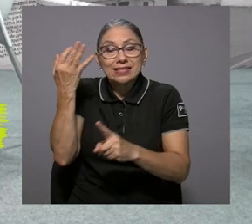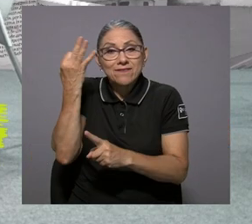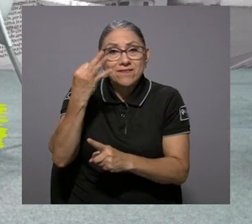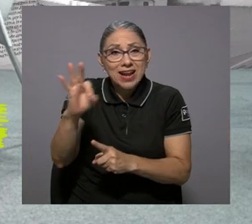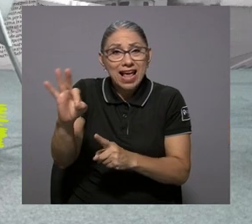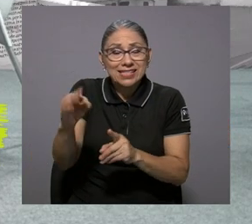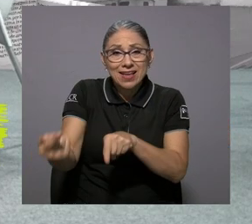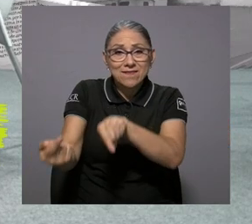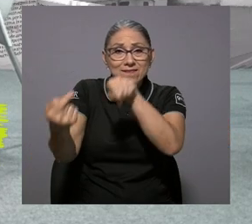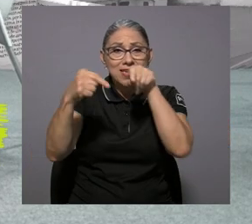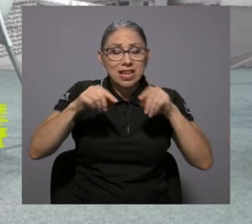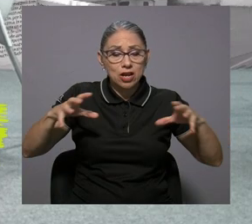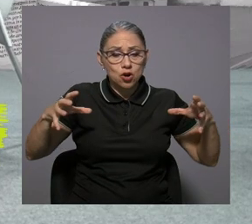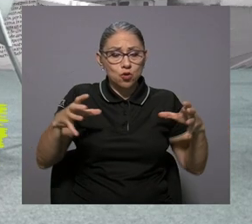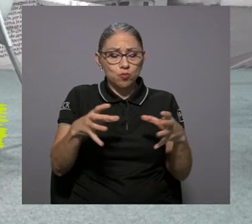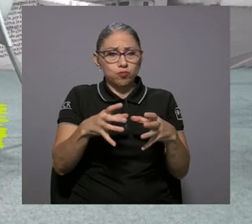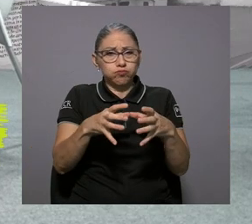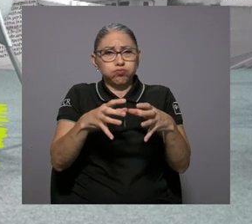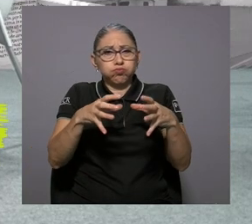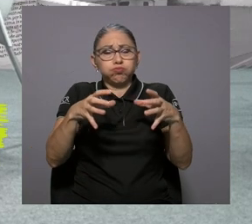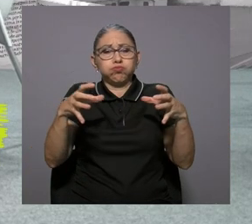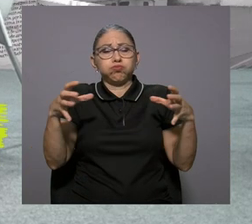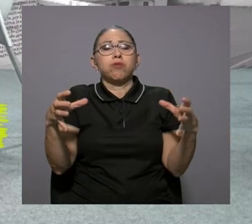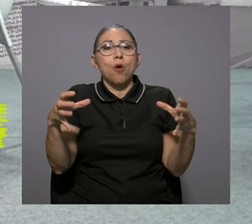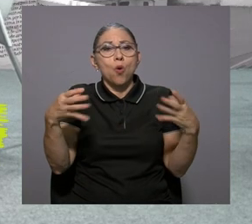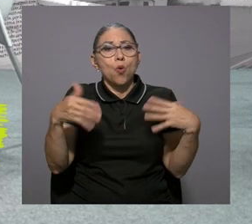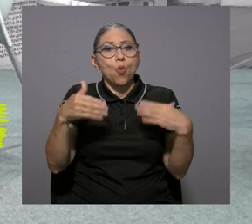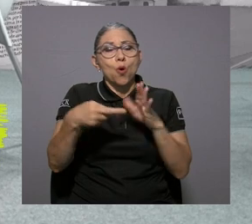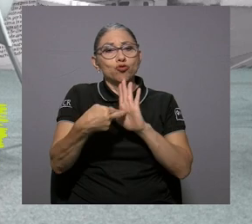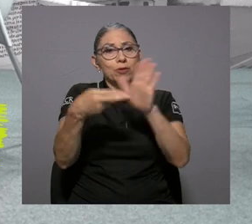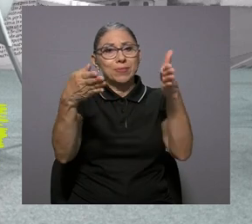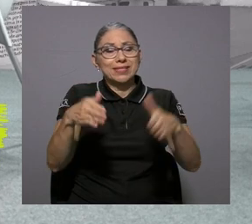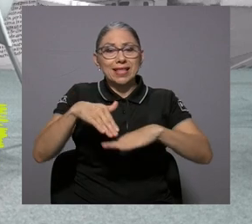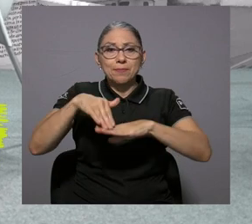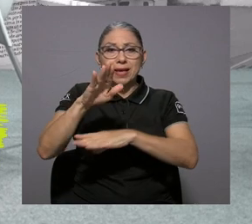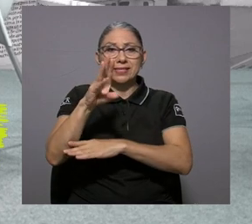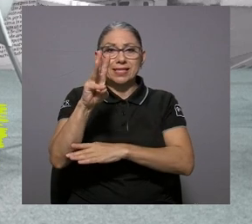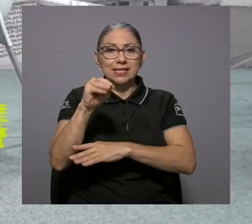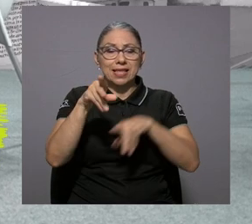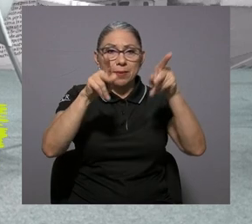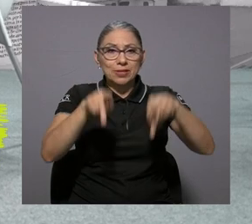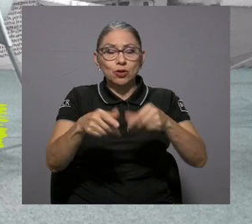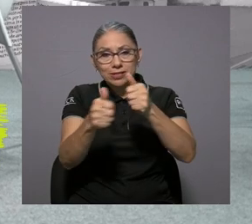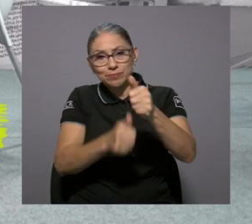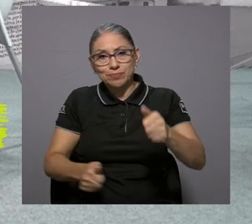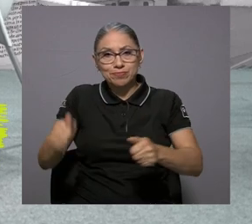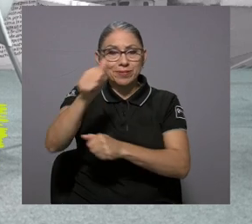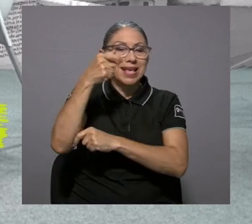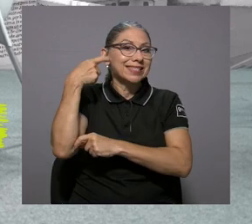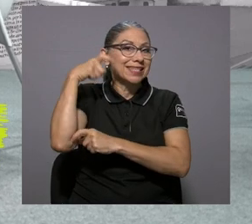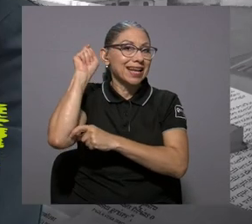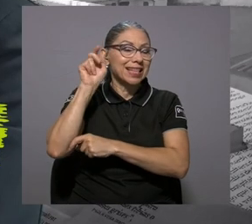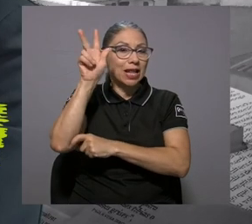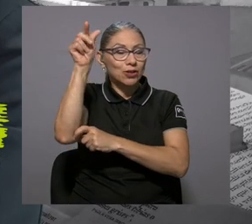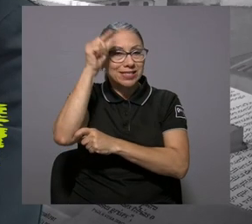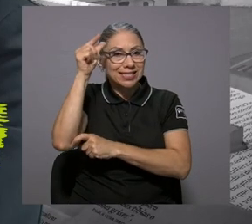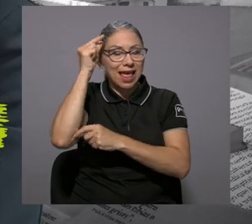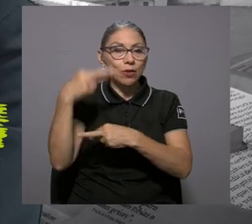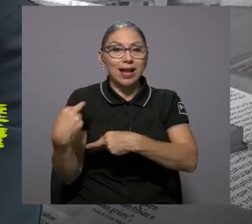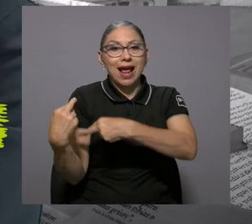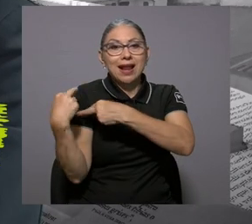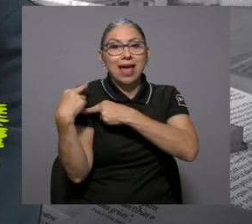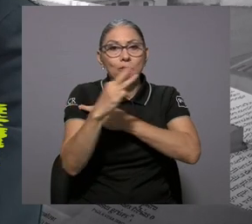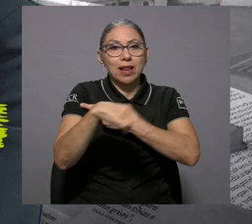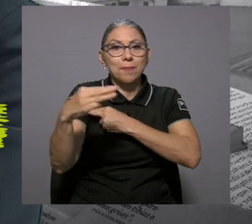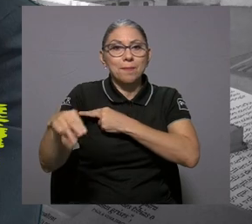bastante numerosa con más de 60 personas encabezada por el secretario de Estado encargado del mar y de la